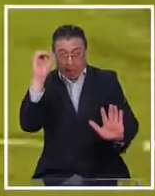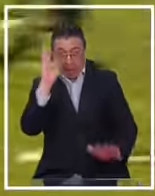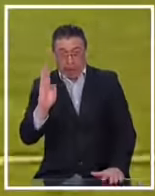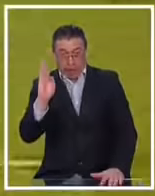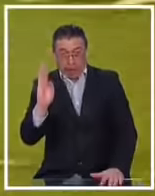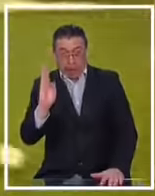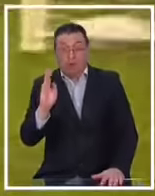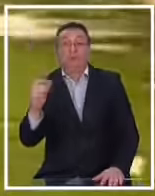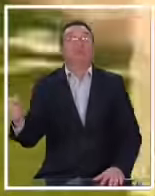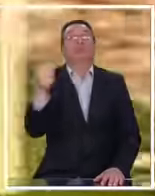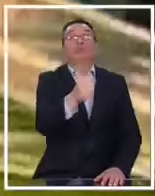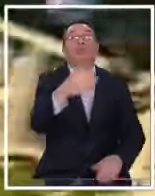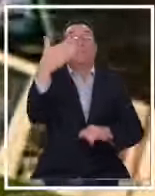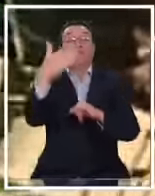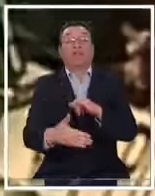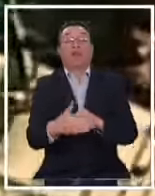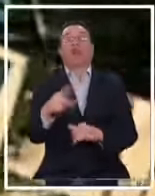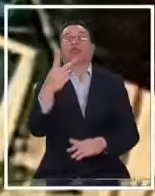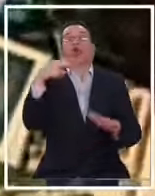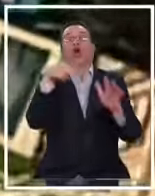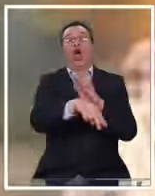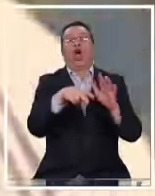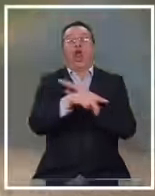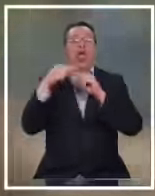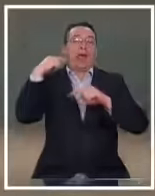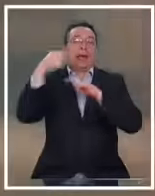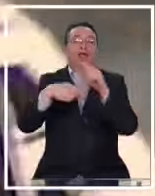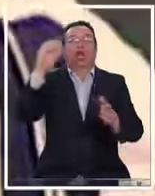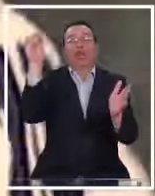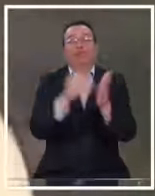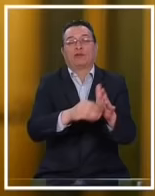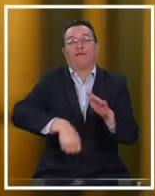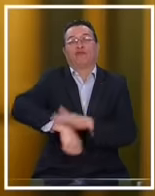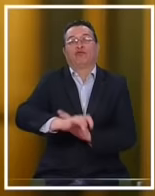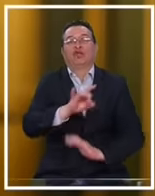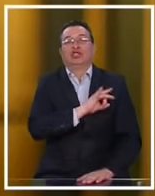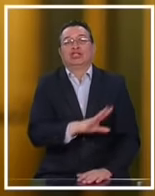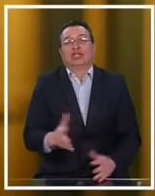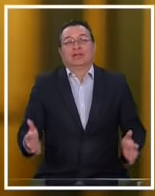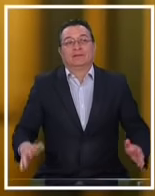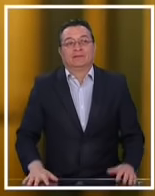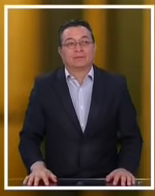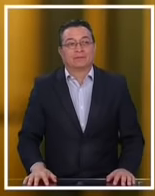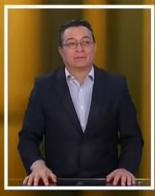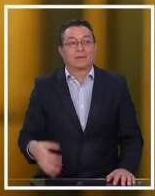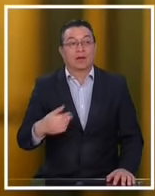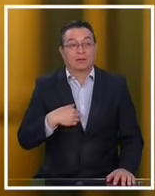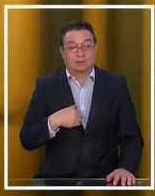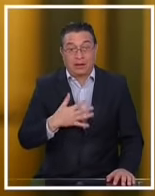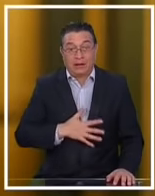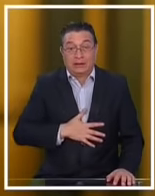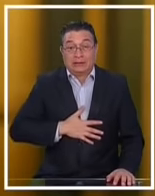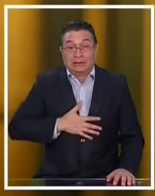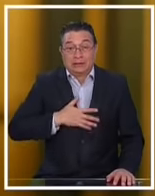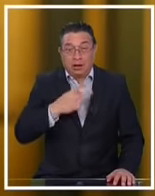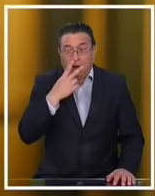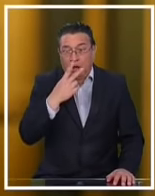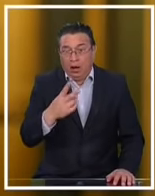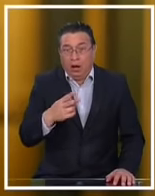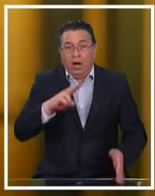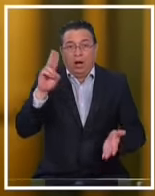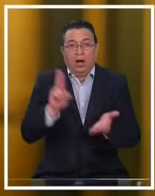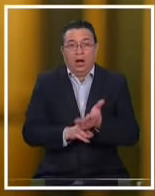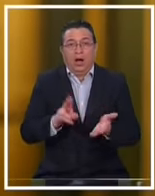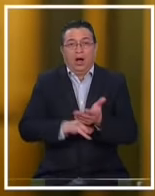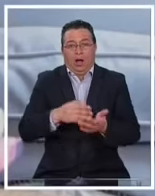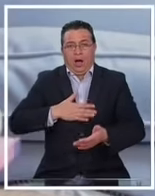en la final, marca estos dos goles que es la historia de Colo Colo y que es la historia del fútbol chileno. Ah, la sensación de que era cierto que